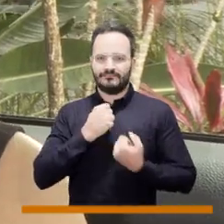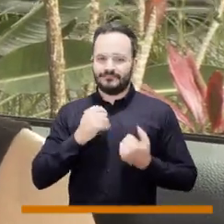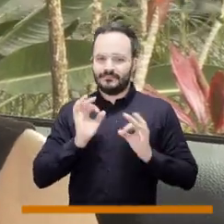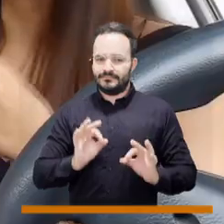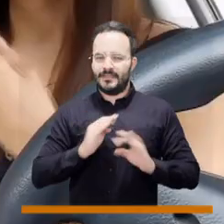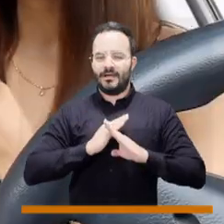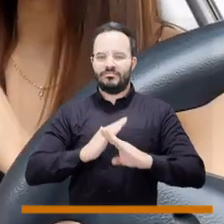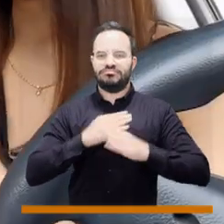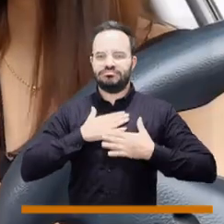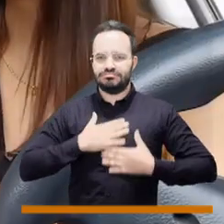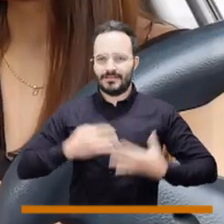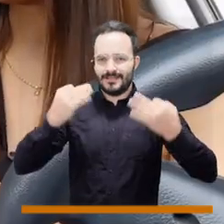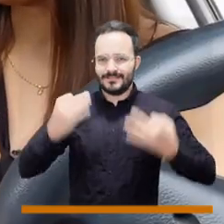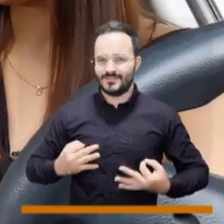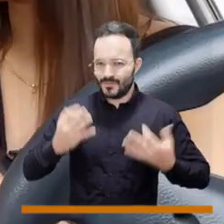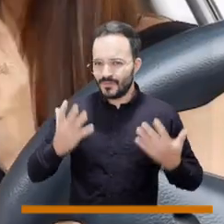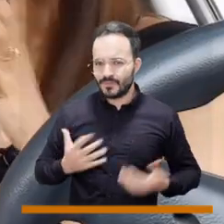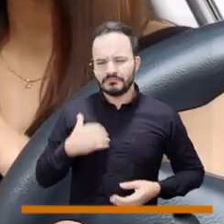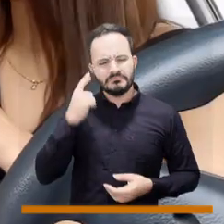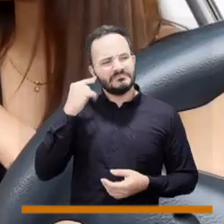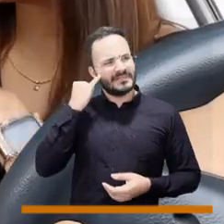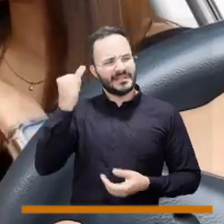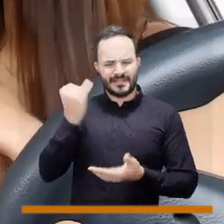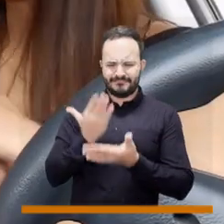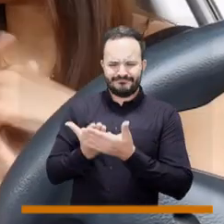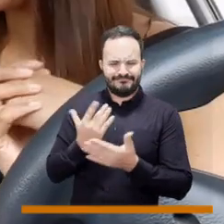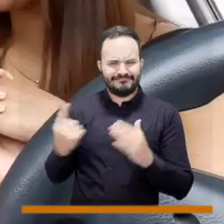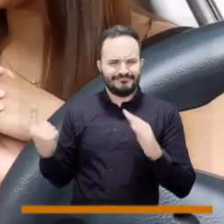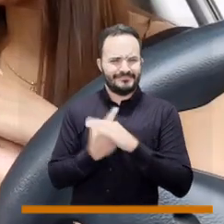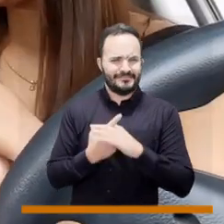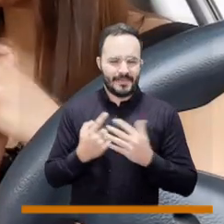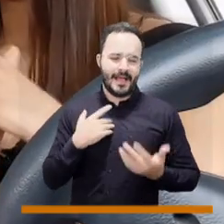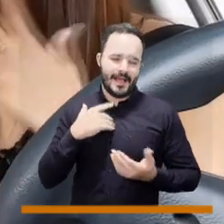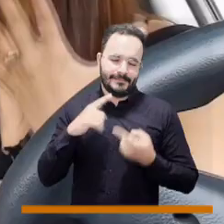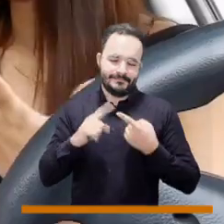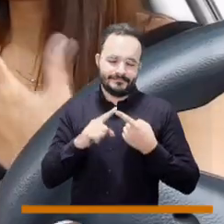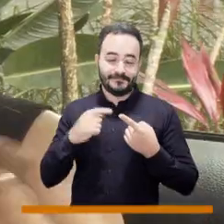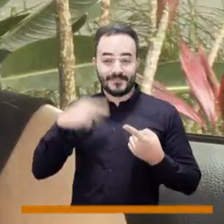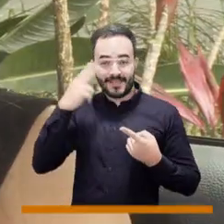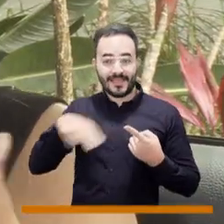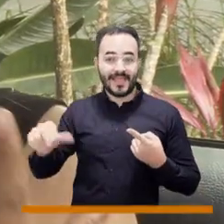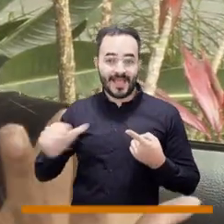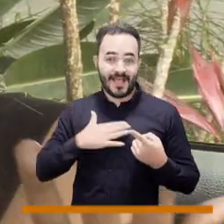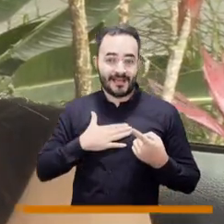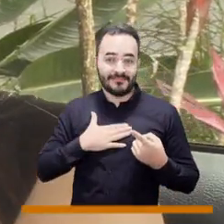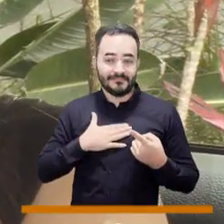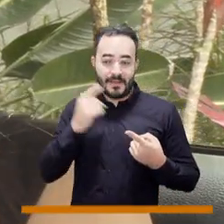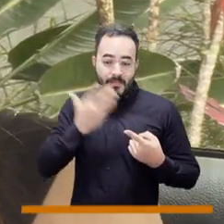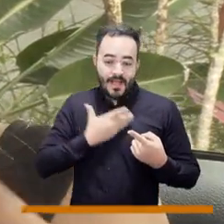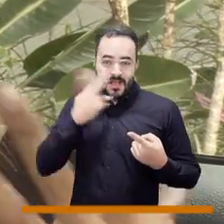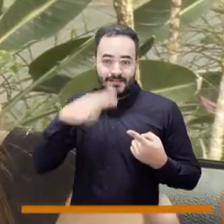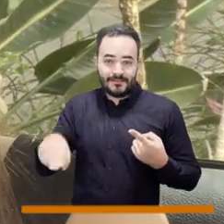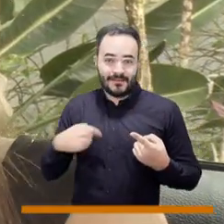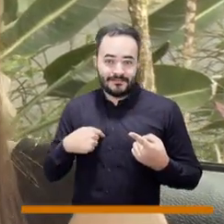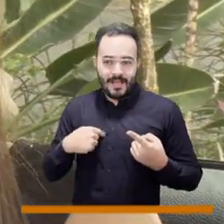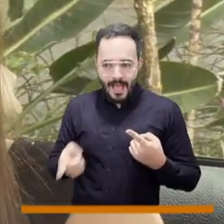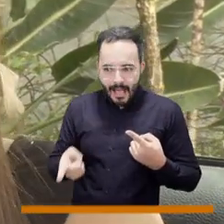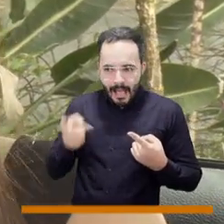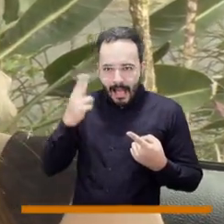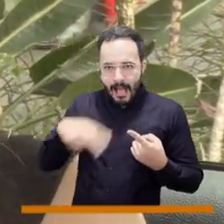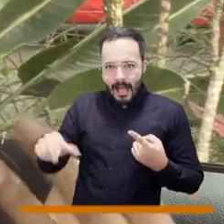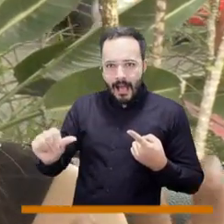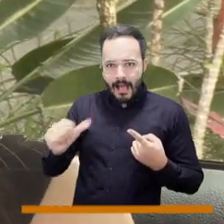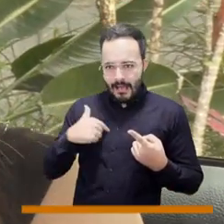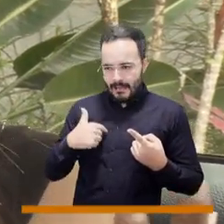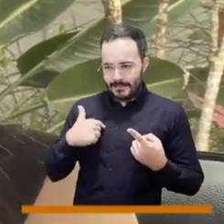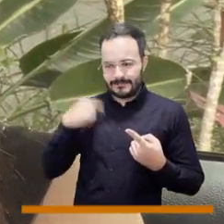la iniciativa, que es súper importante para mí? Primero que todo porque tengo una hija. Entonces, claro, o sea, la iniciativa empieza por el amor hacia ella,